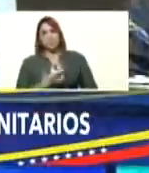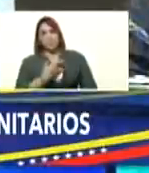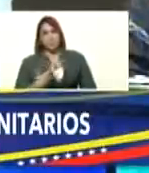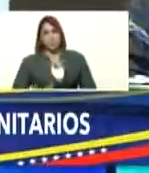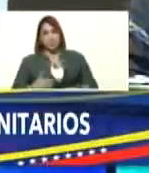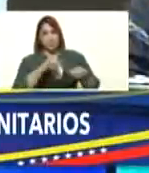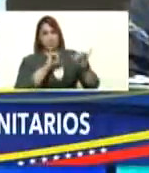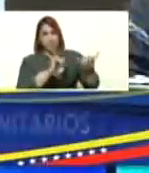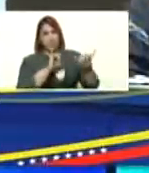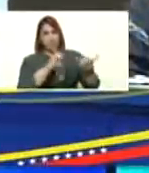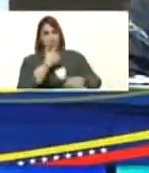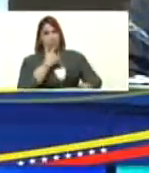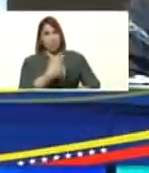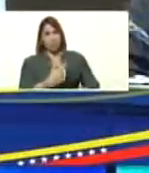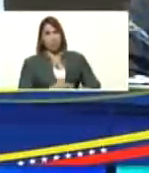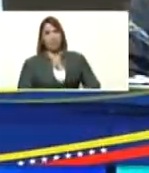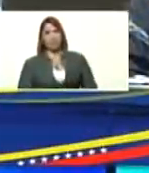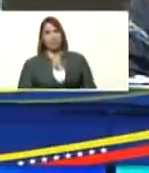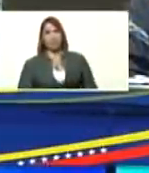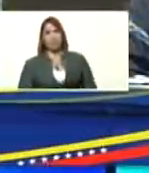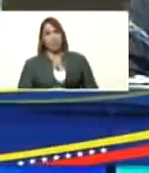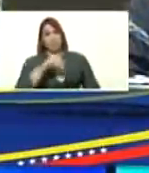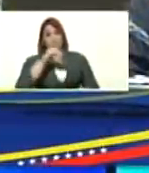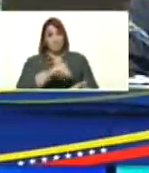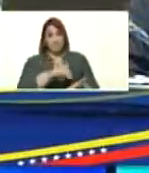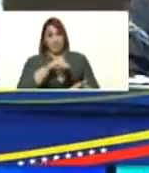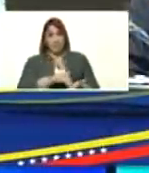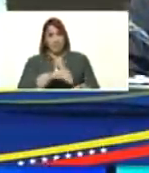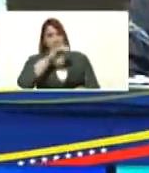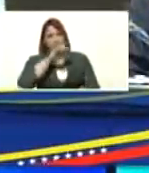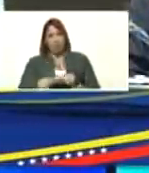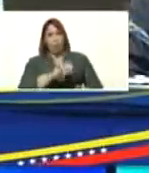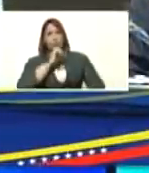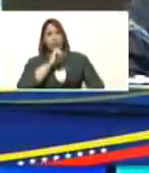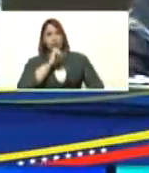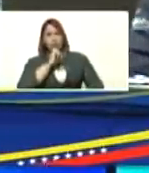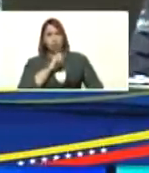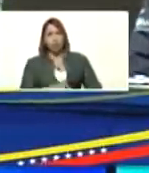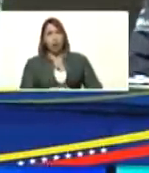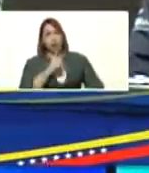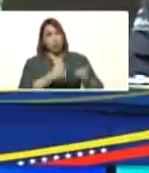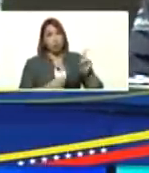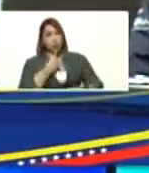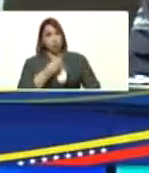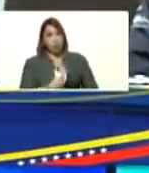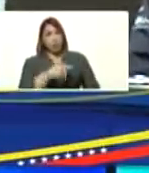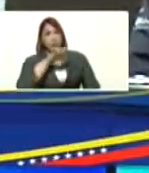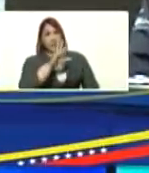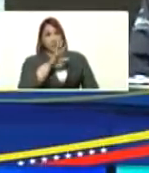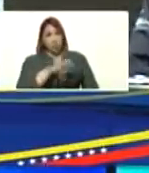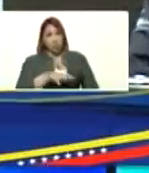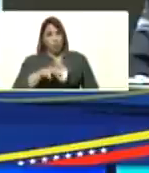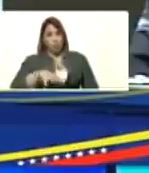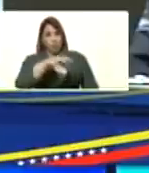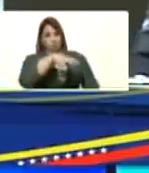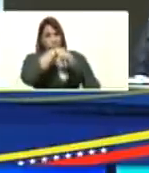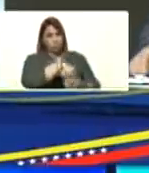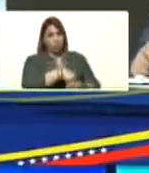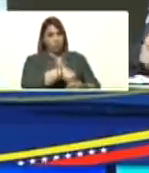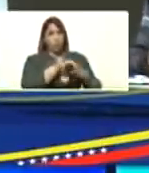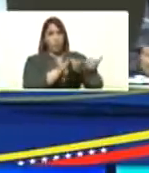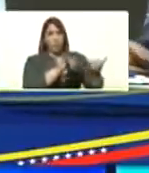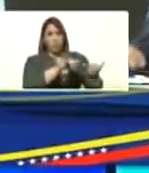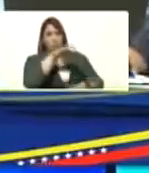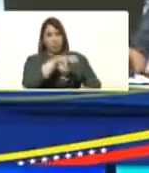como usted lo decía en su introducción, Miranda es un estado complejo. Algunos dicen que son 5 estados dentro de un estado. Hay